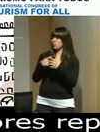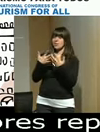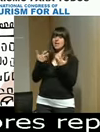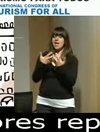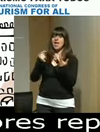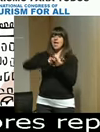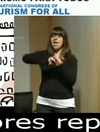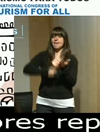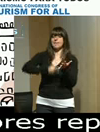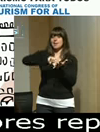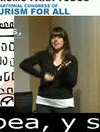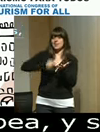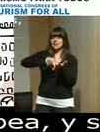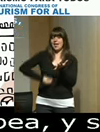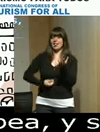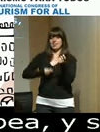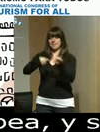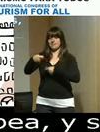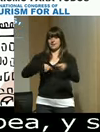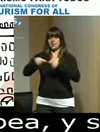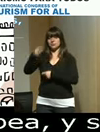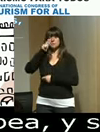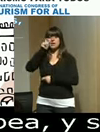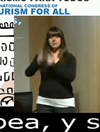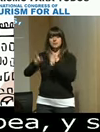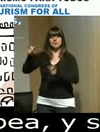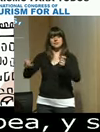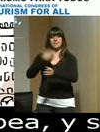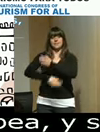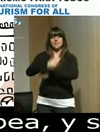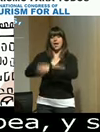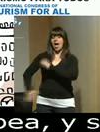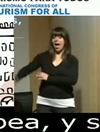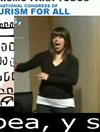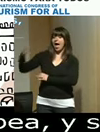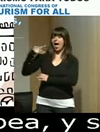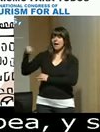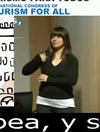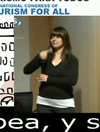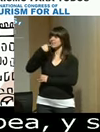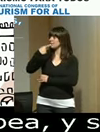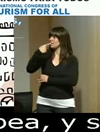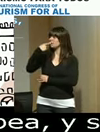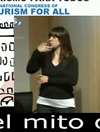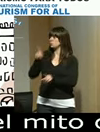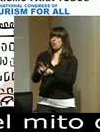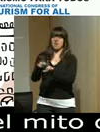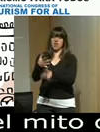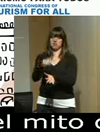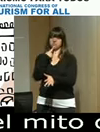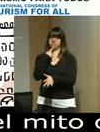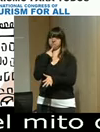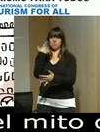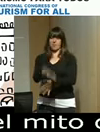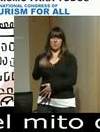empleabilidad del mercado turístico de las personas con discapacidad, que antes se contemplaba como un nicho no relevante en cuanto a